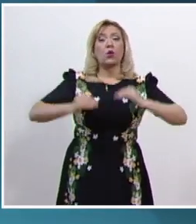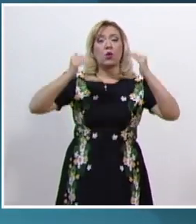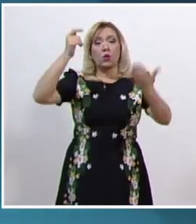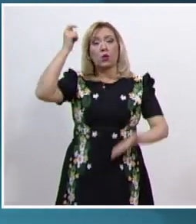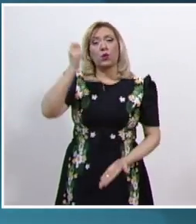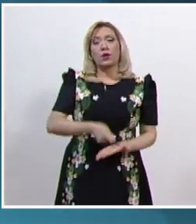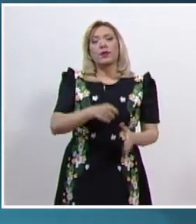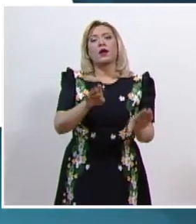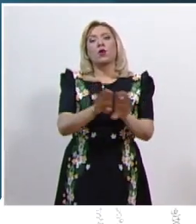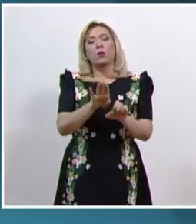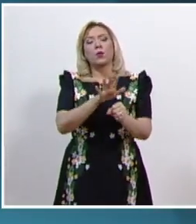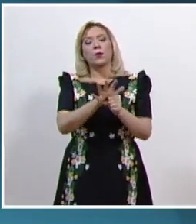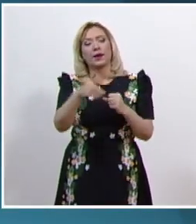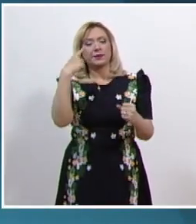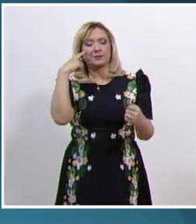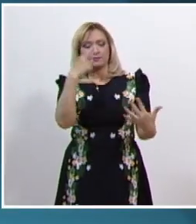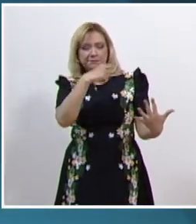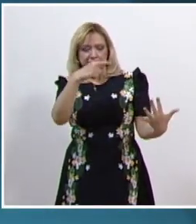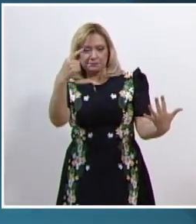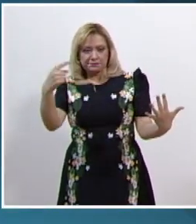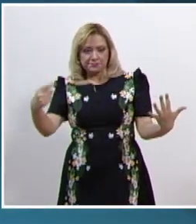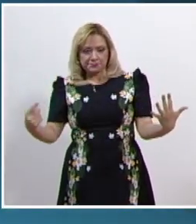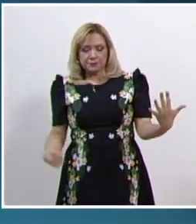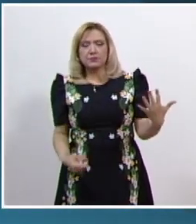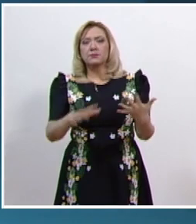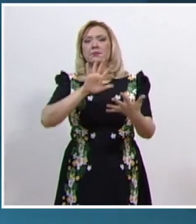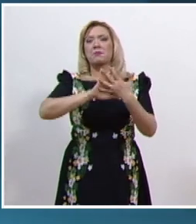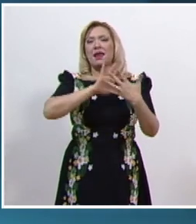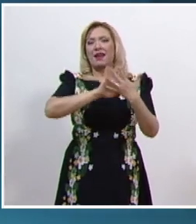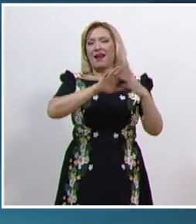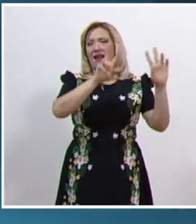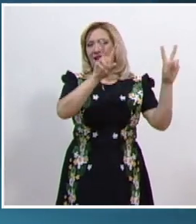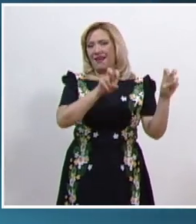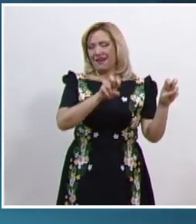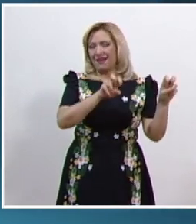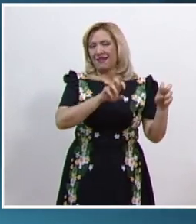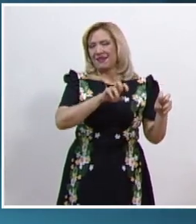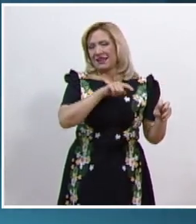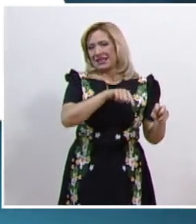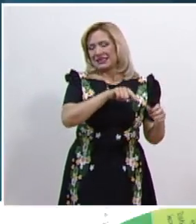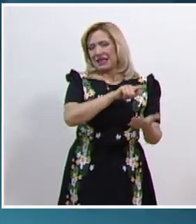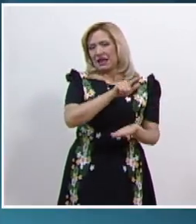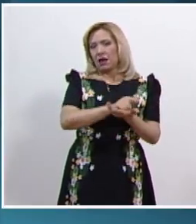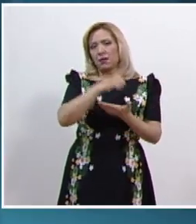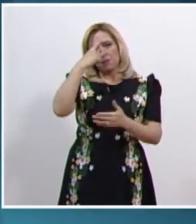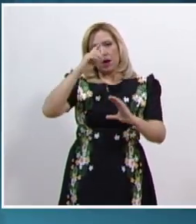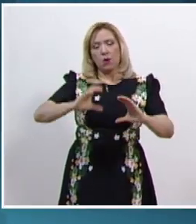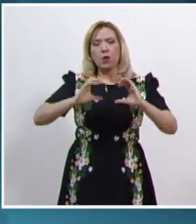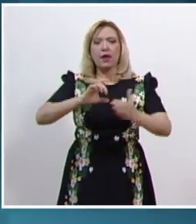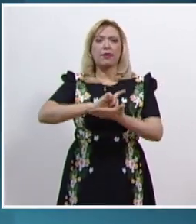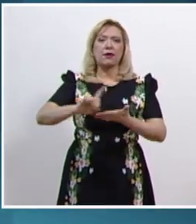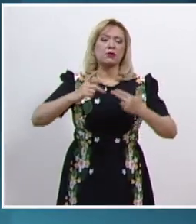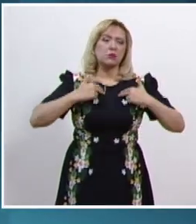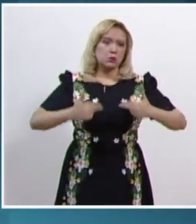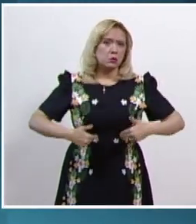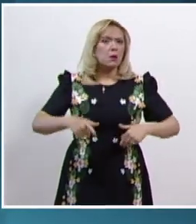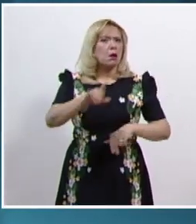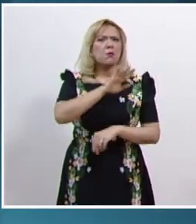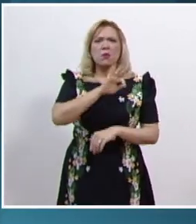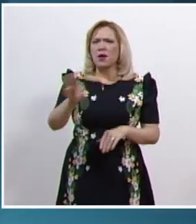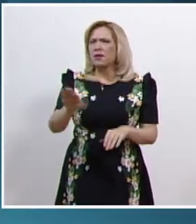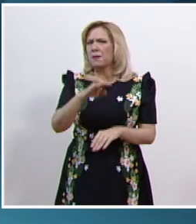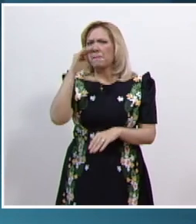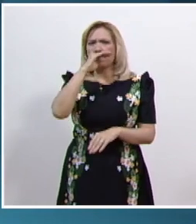este derecho en el ámbito de la justicia penal para contribuir a la salvaguarda de los derechos humanos. Puede consultarla de manera gratuita